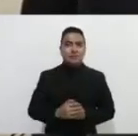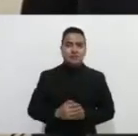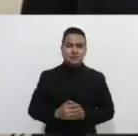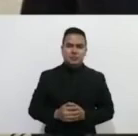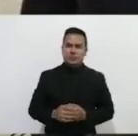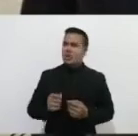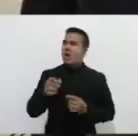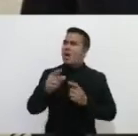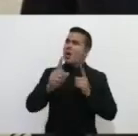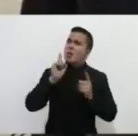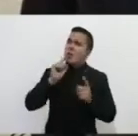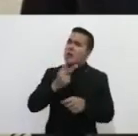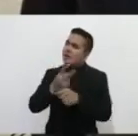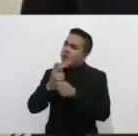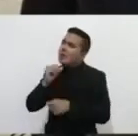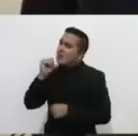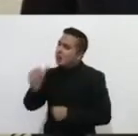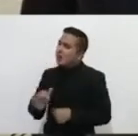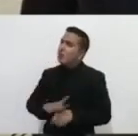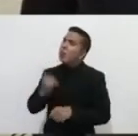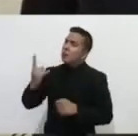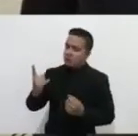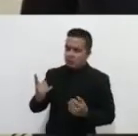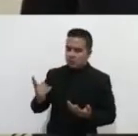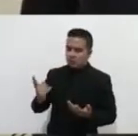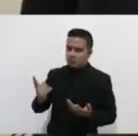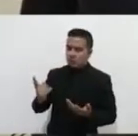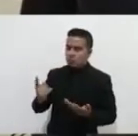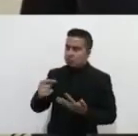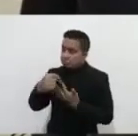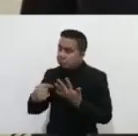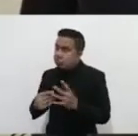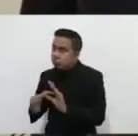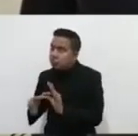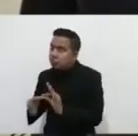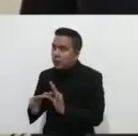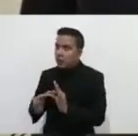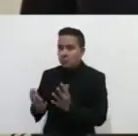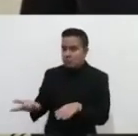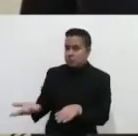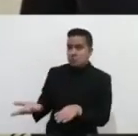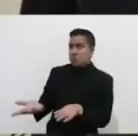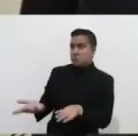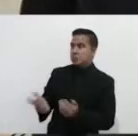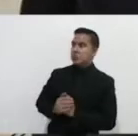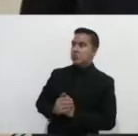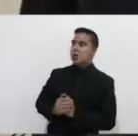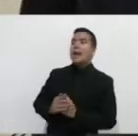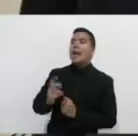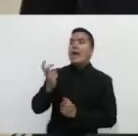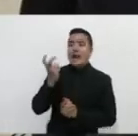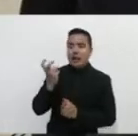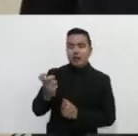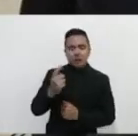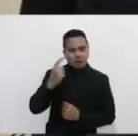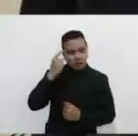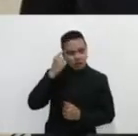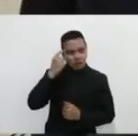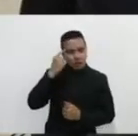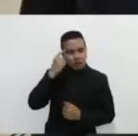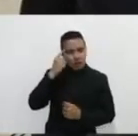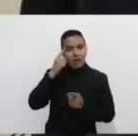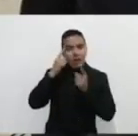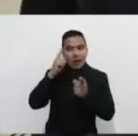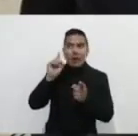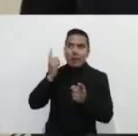razonable, de por qué a esa mujer regidora en concreto no se le convocó. Y eso es cuando se genera